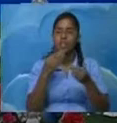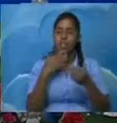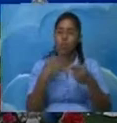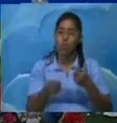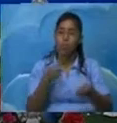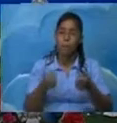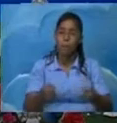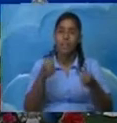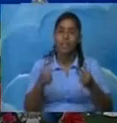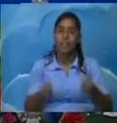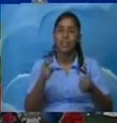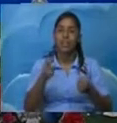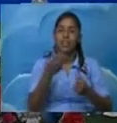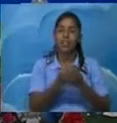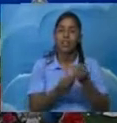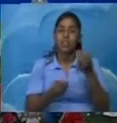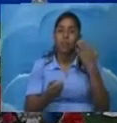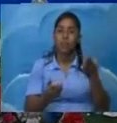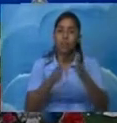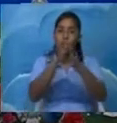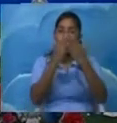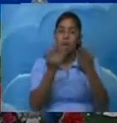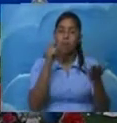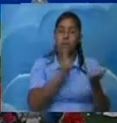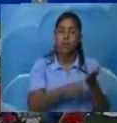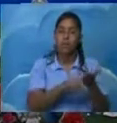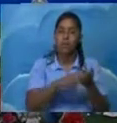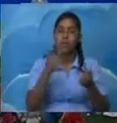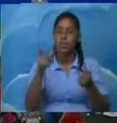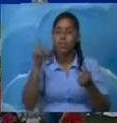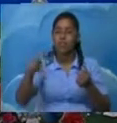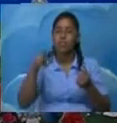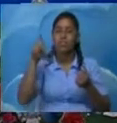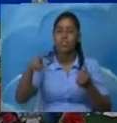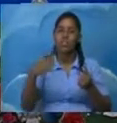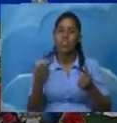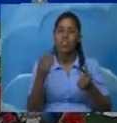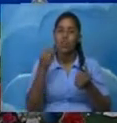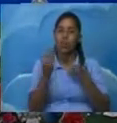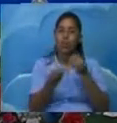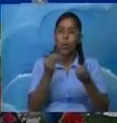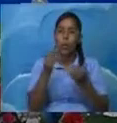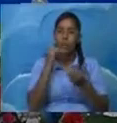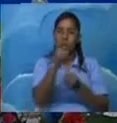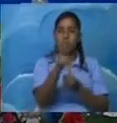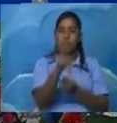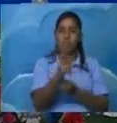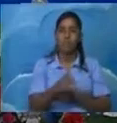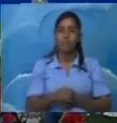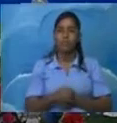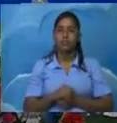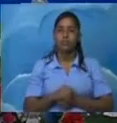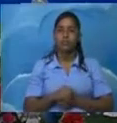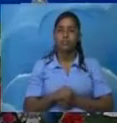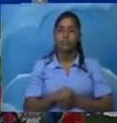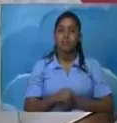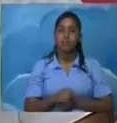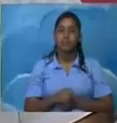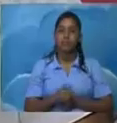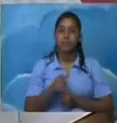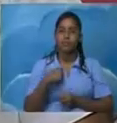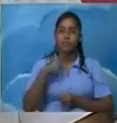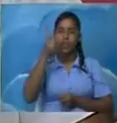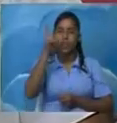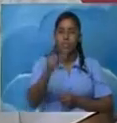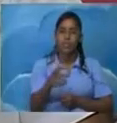En esta mano la Biblia y en la otra su necesidad. Hermano Edgar, ¿cómo se vería eso? Oye, eso